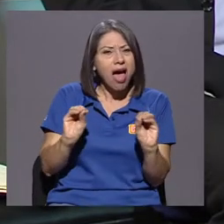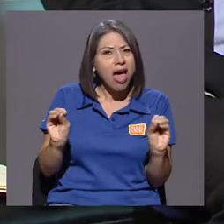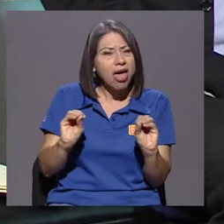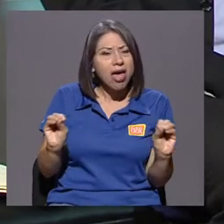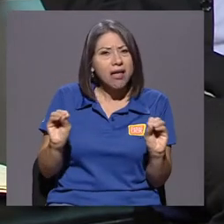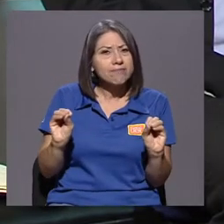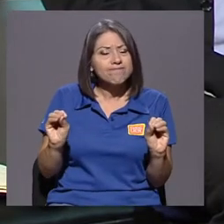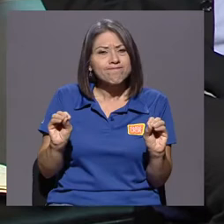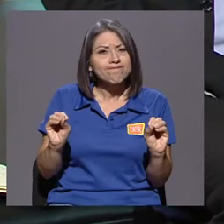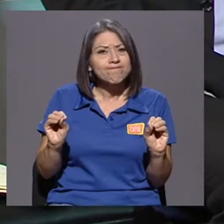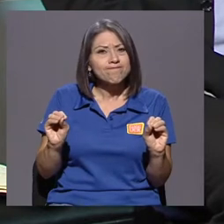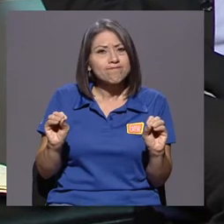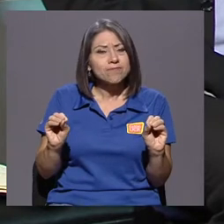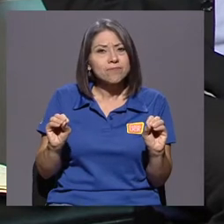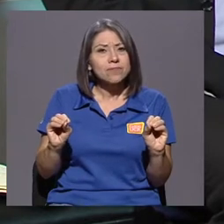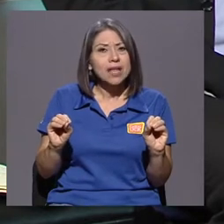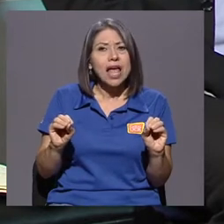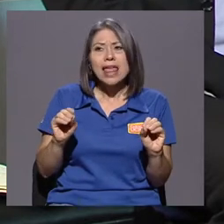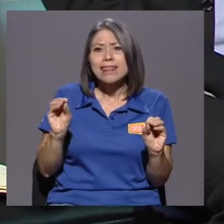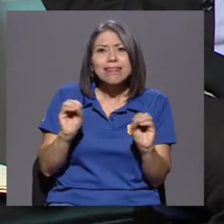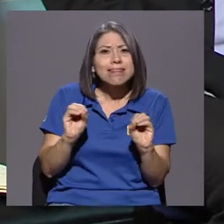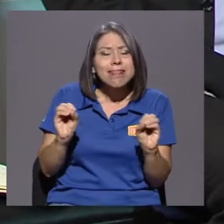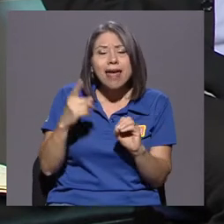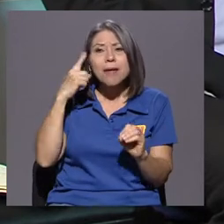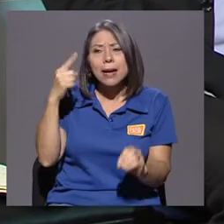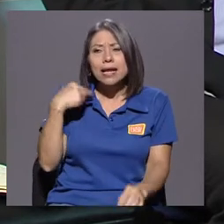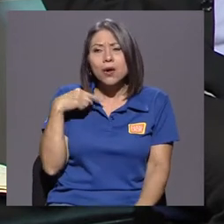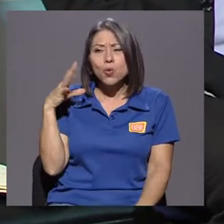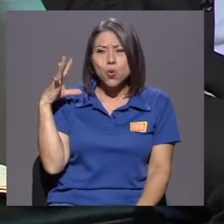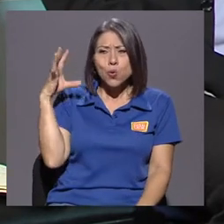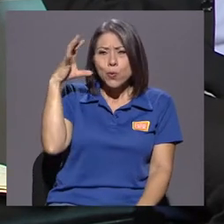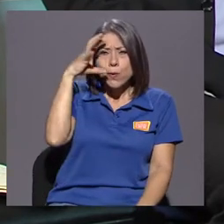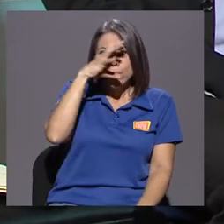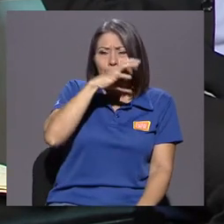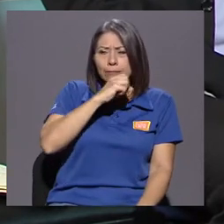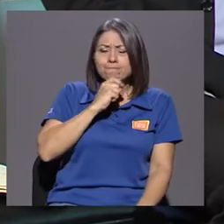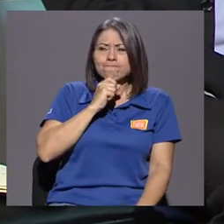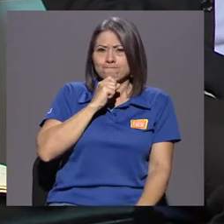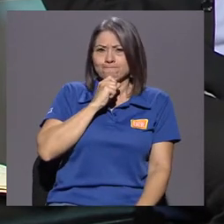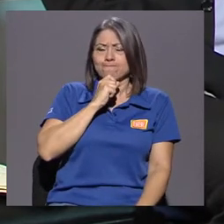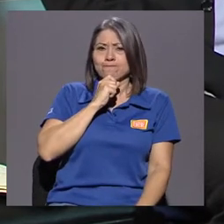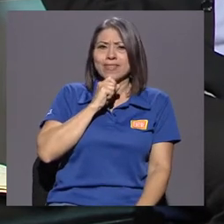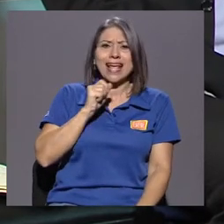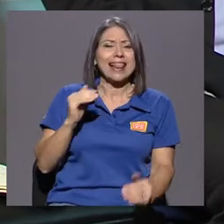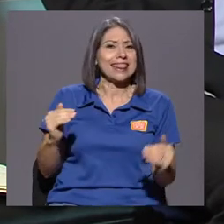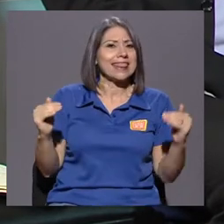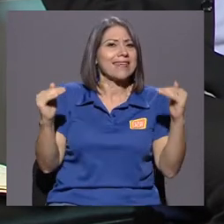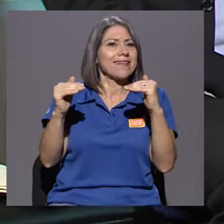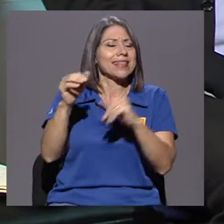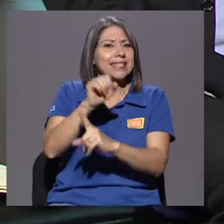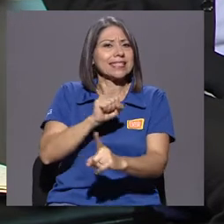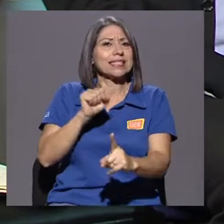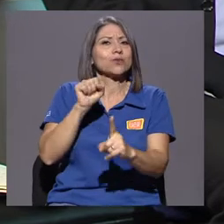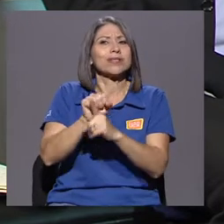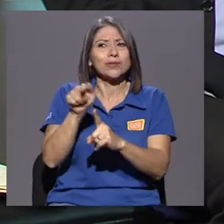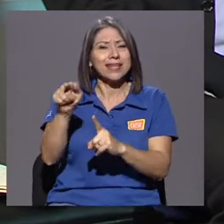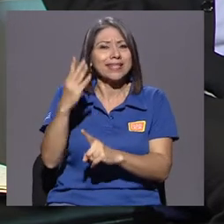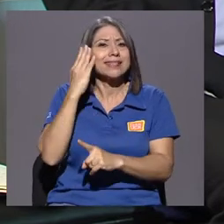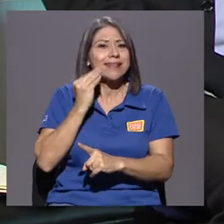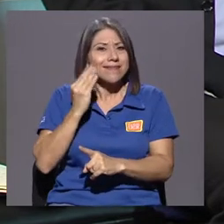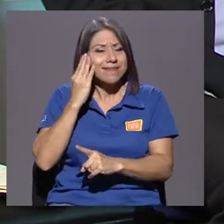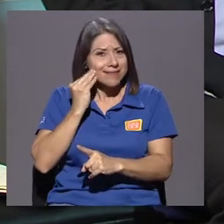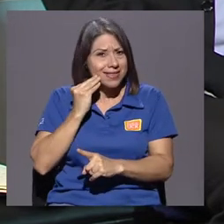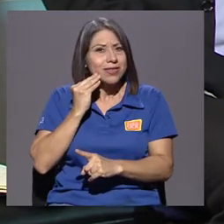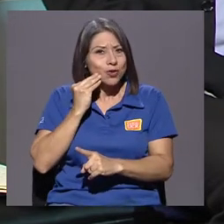podía permitir sospechar el nivel de drama que estaba viviendo al